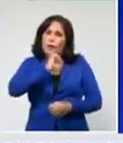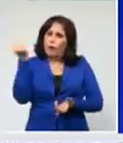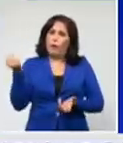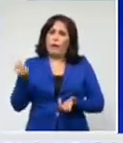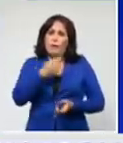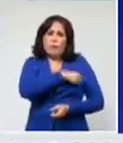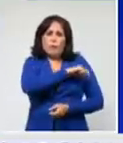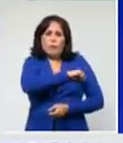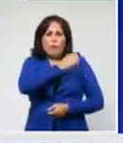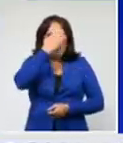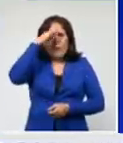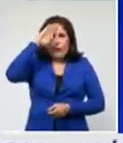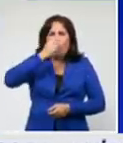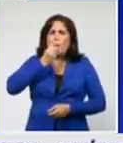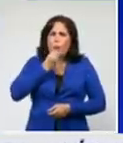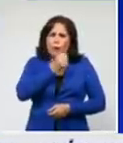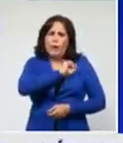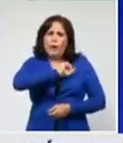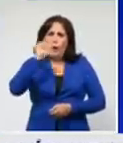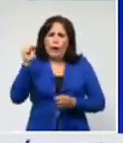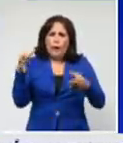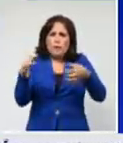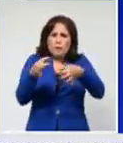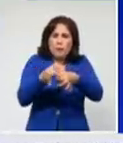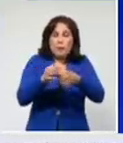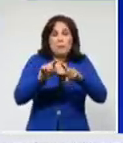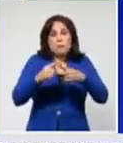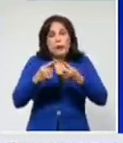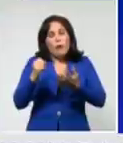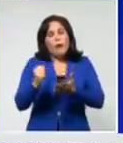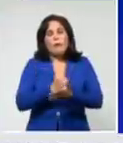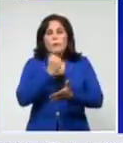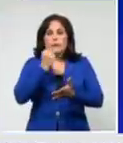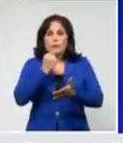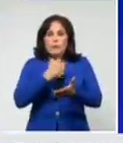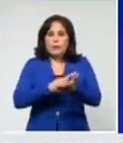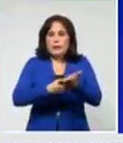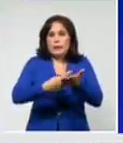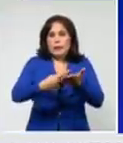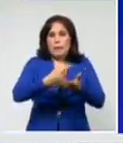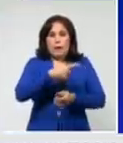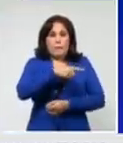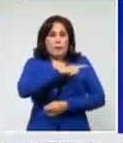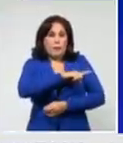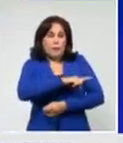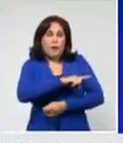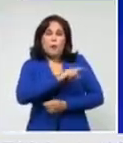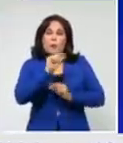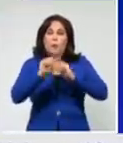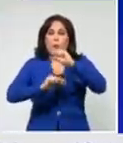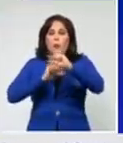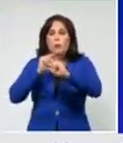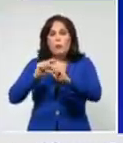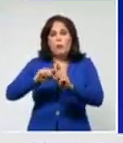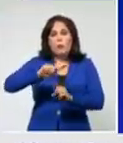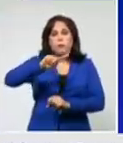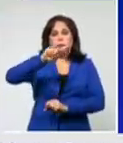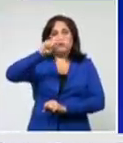lograr. Y lamentablemente en las últimas semanas fue un incremento de los